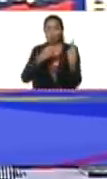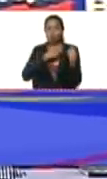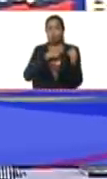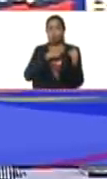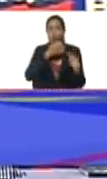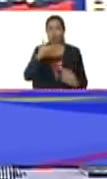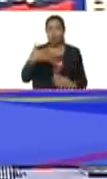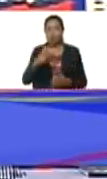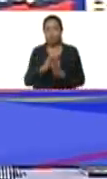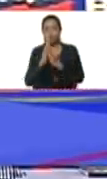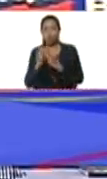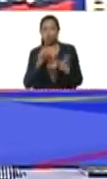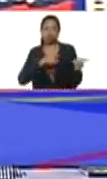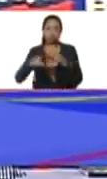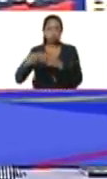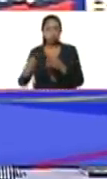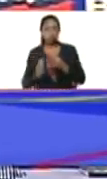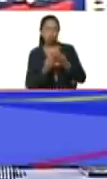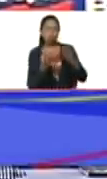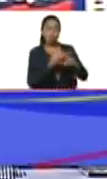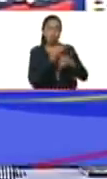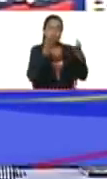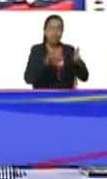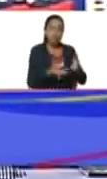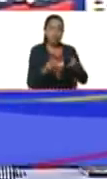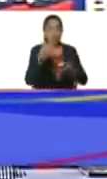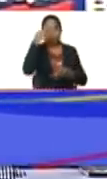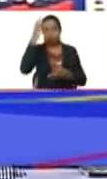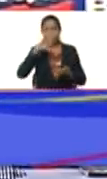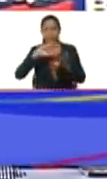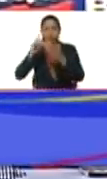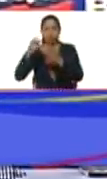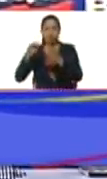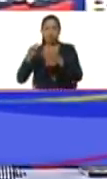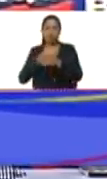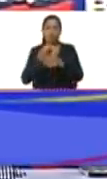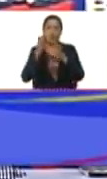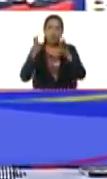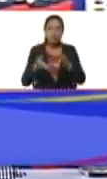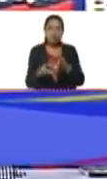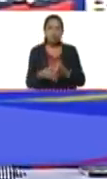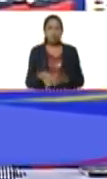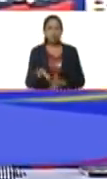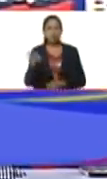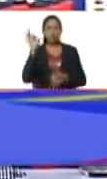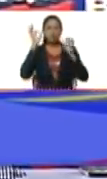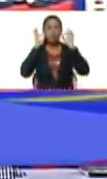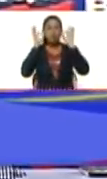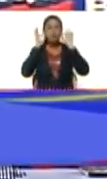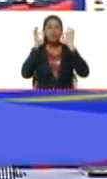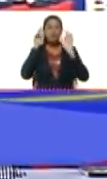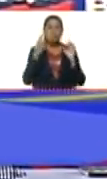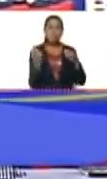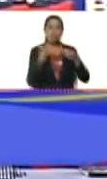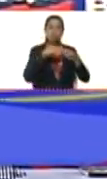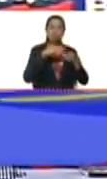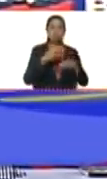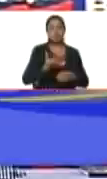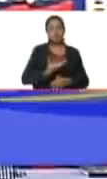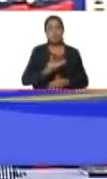que en coordinación con Héctor Rodríguez y el Consejo de Gobernadores, con Erika Faría y el Consejo de